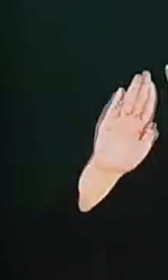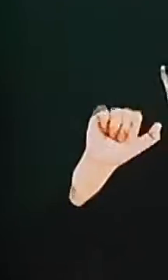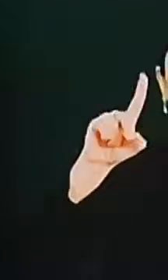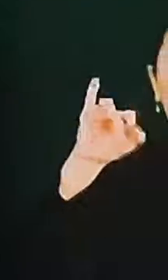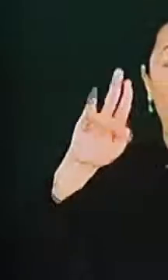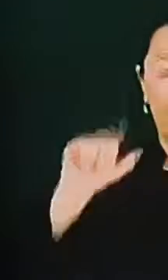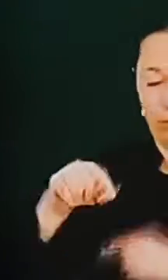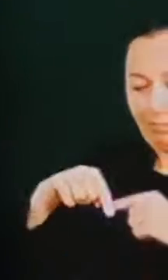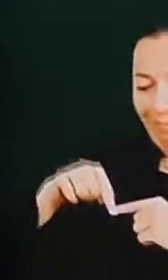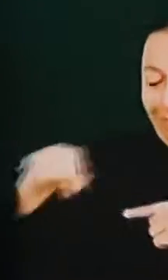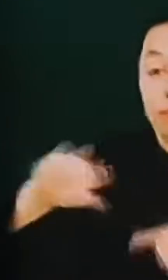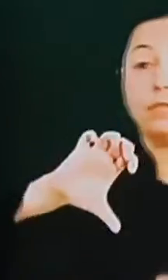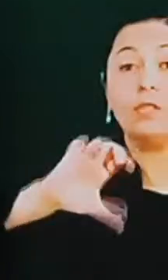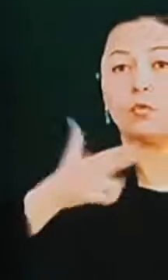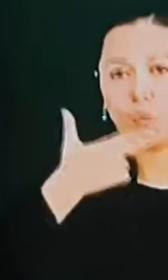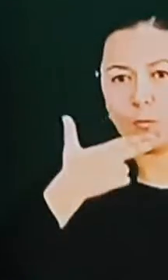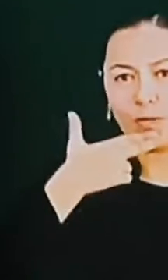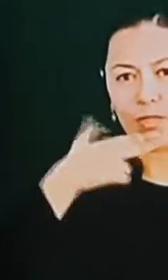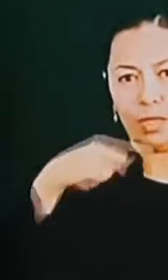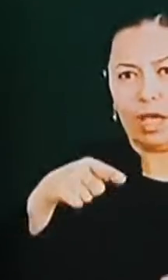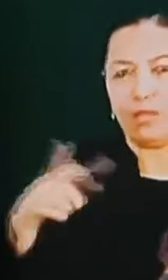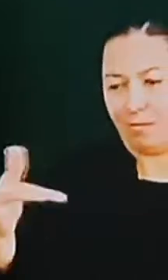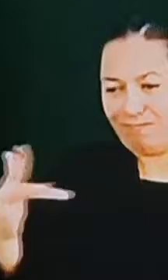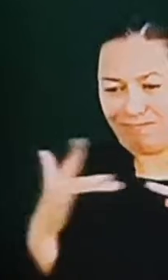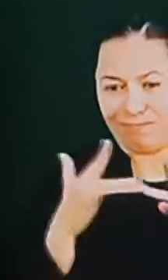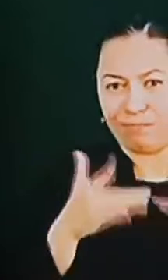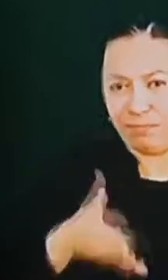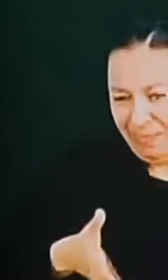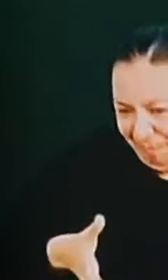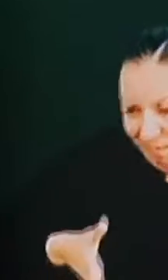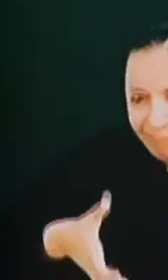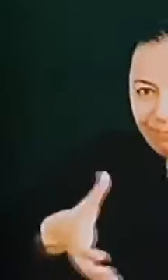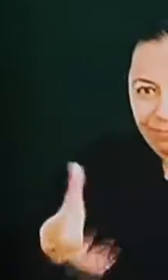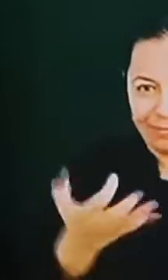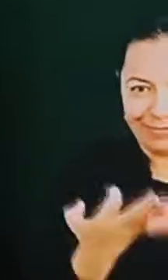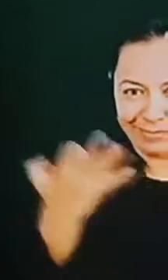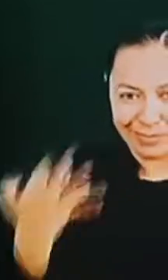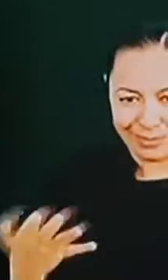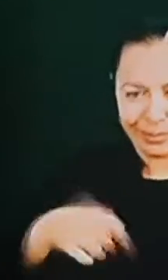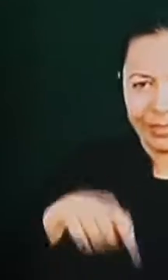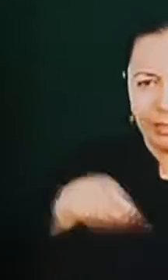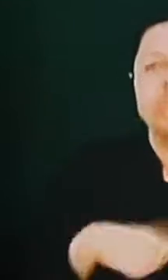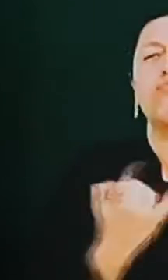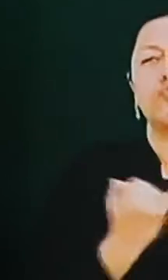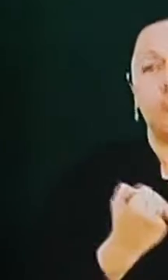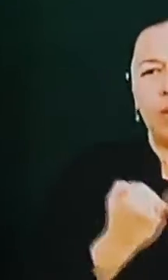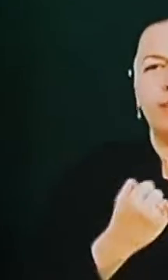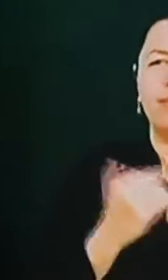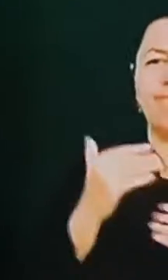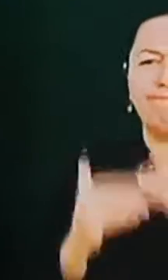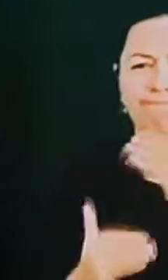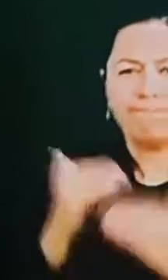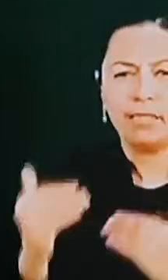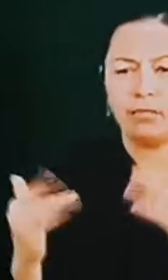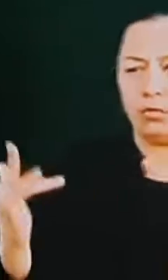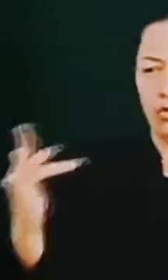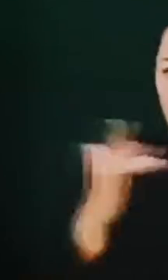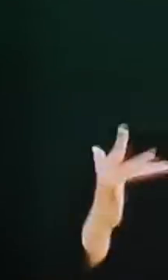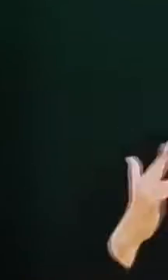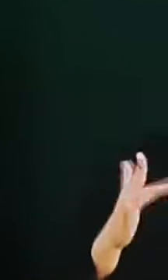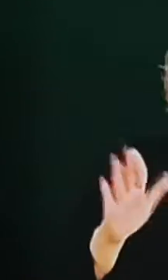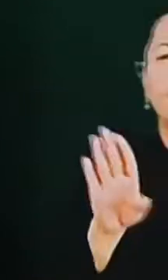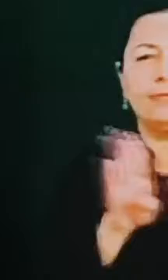terrestre a Chihuahua, y es medular por el crecimiento, la conectividad, es el